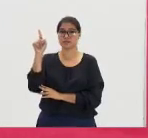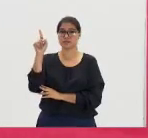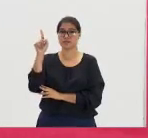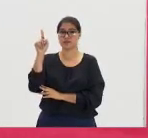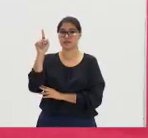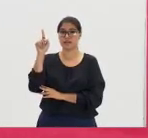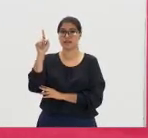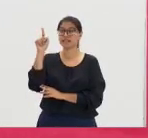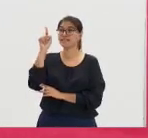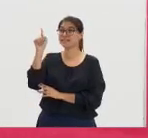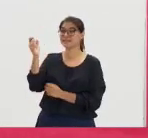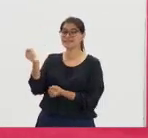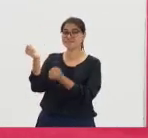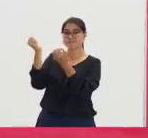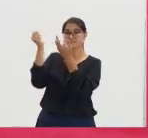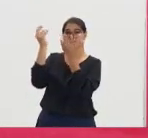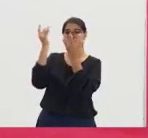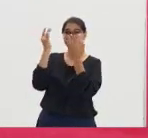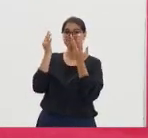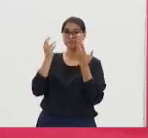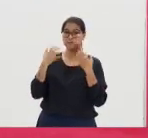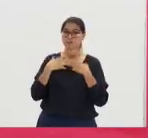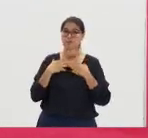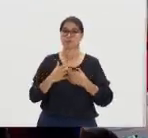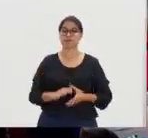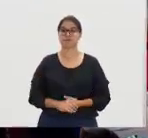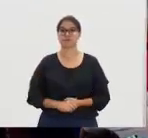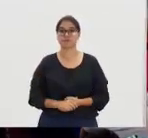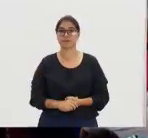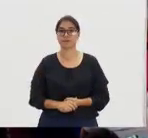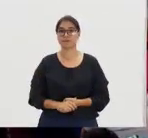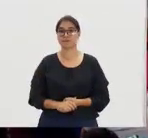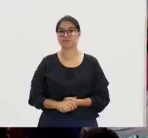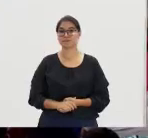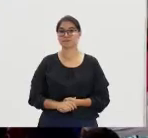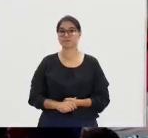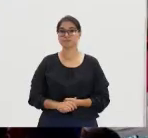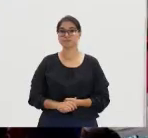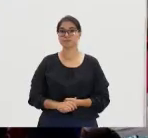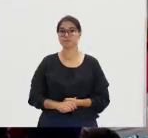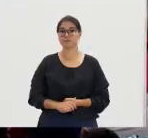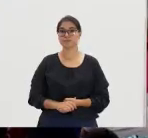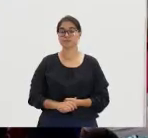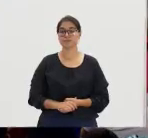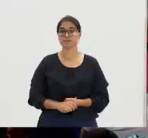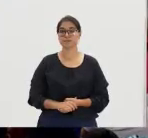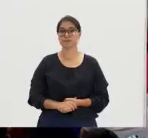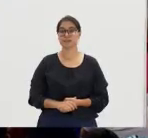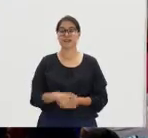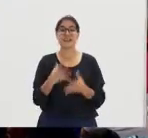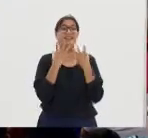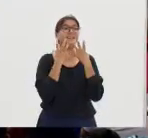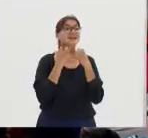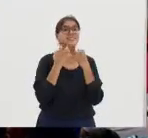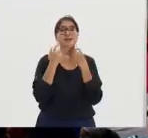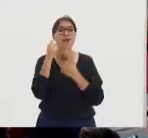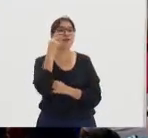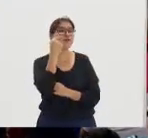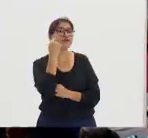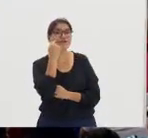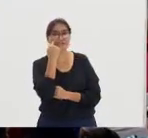Dios se derrama sobre su vida. ¿Pero qué sucede? La codicia no me deja. El querer ser, el querer